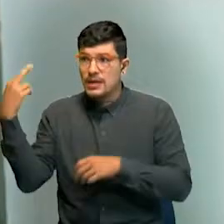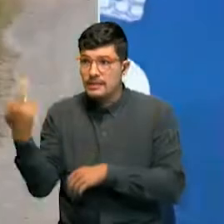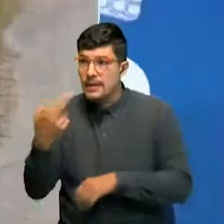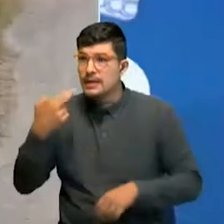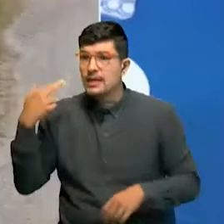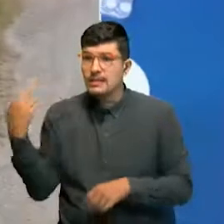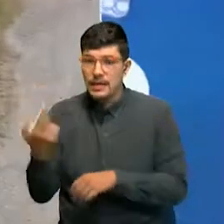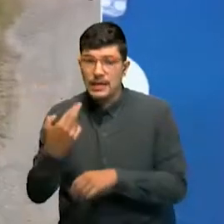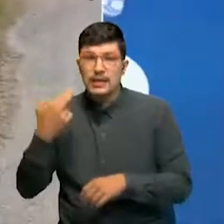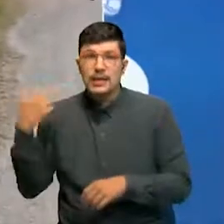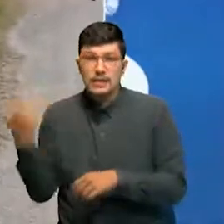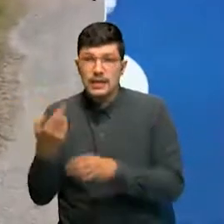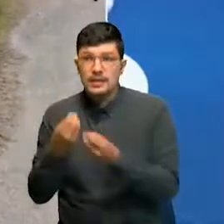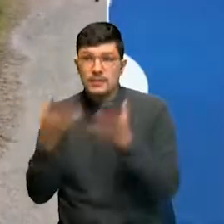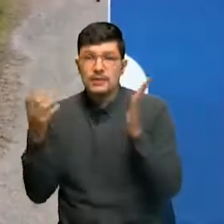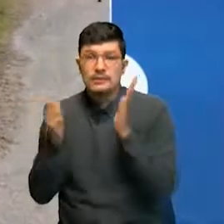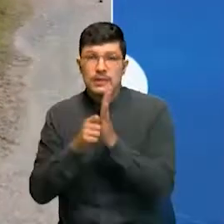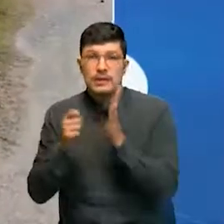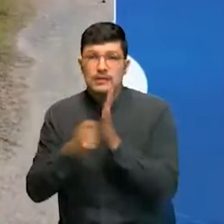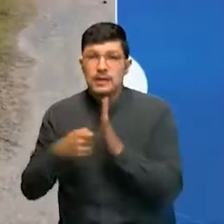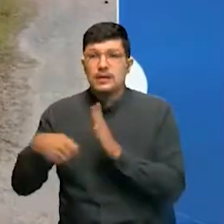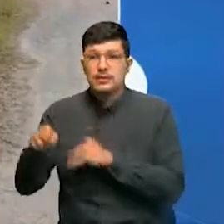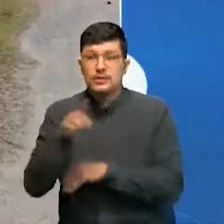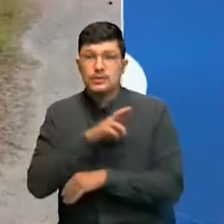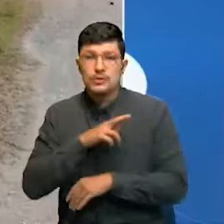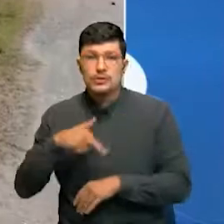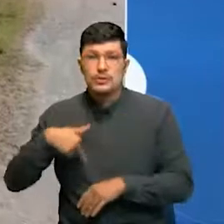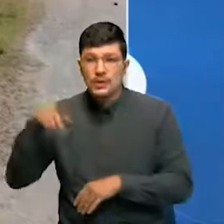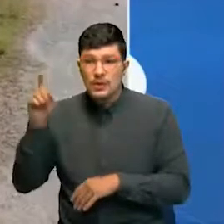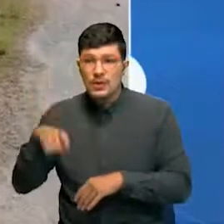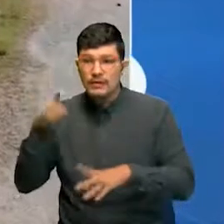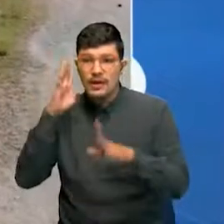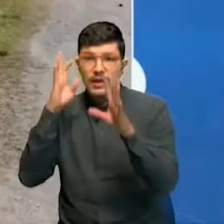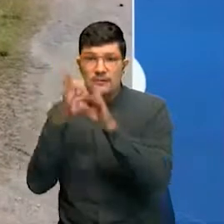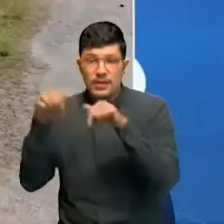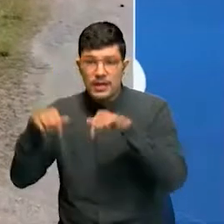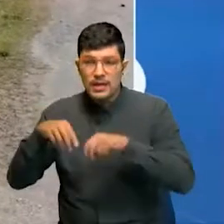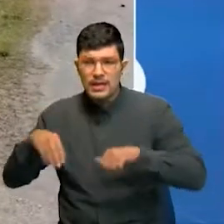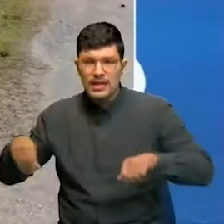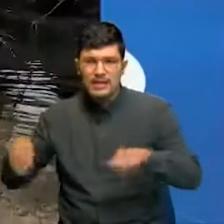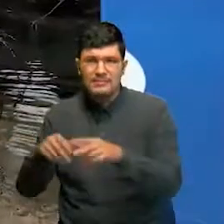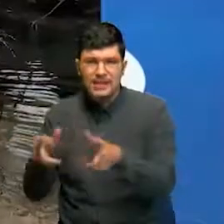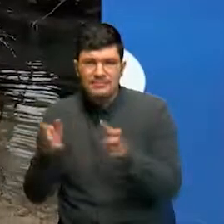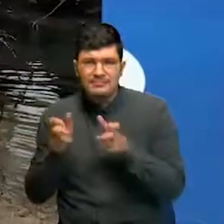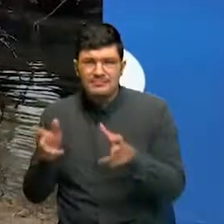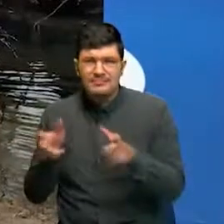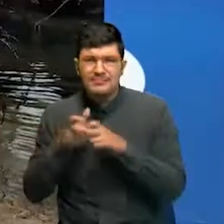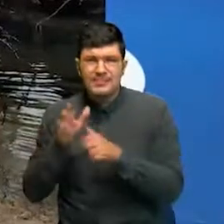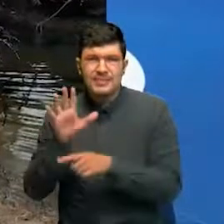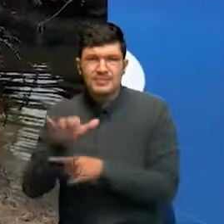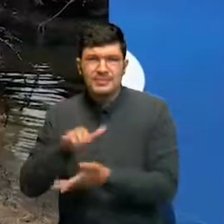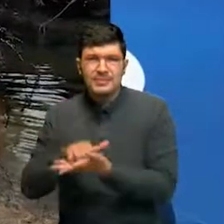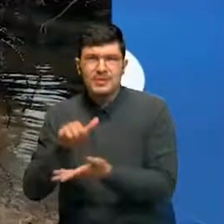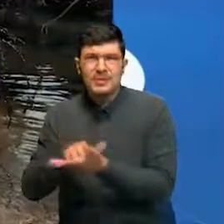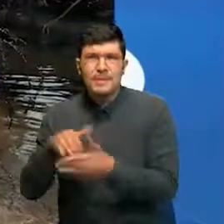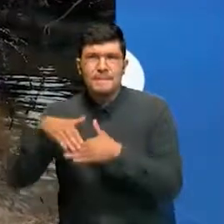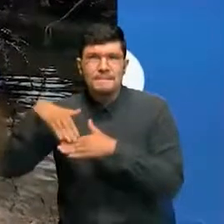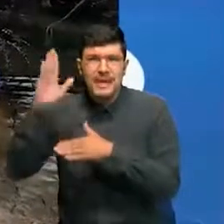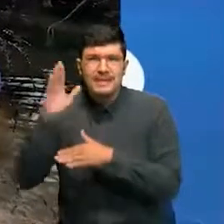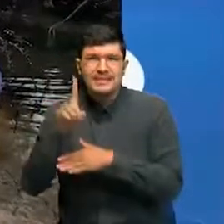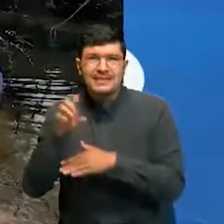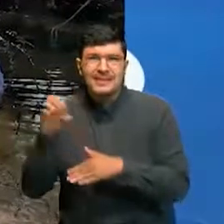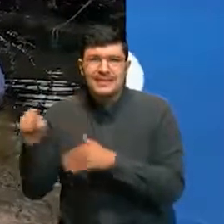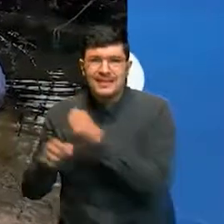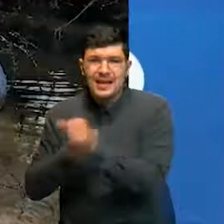con bastante frecuencia y que si tenemos en cuenta que en este territorio se llevan explotando hidrocarburos en alrededor de 100 años,